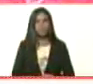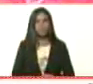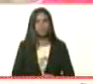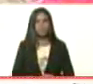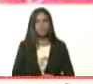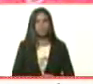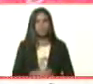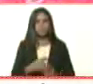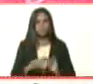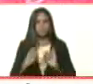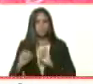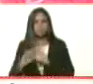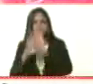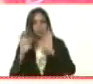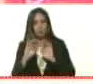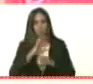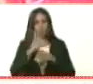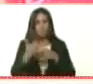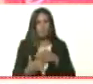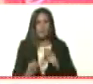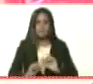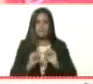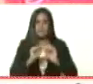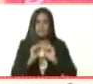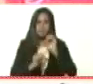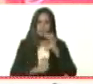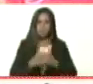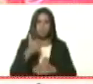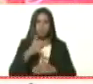Pero para eso tenemos un plan y avanzamos.